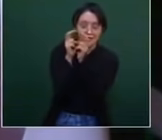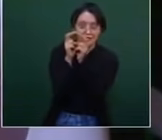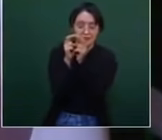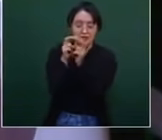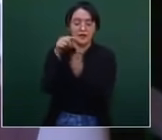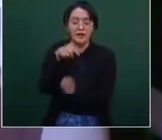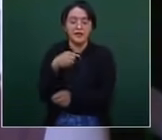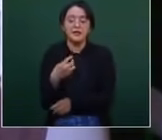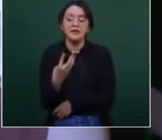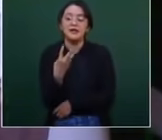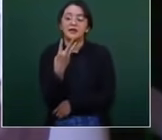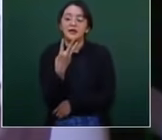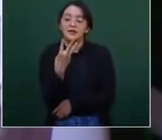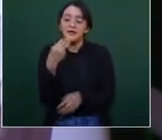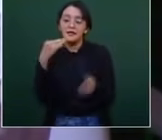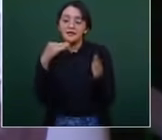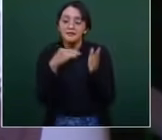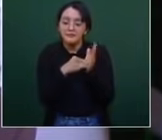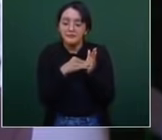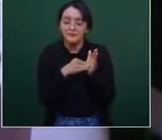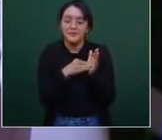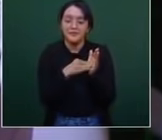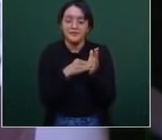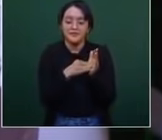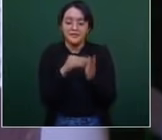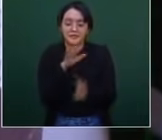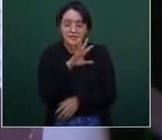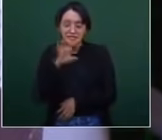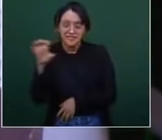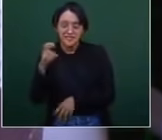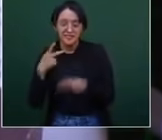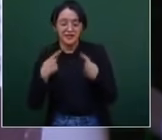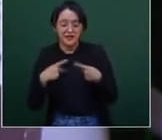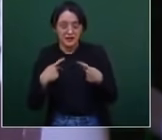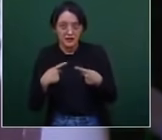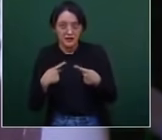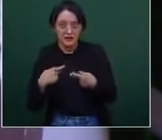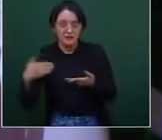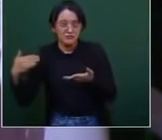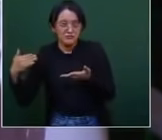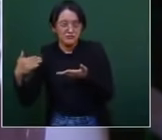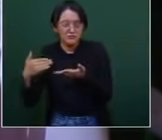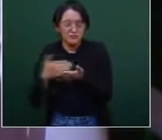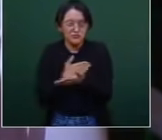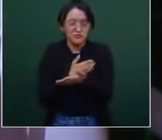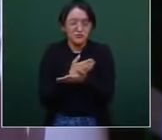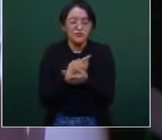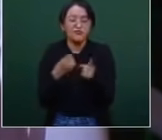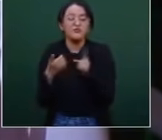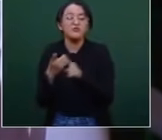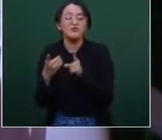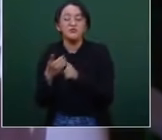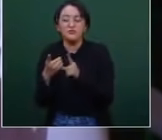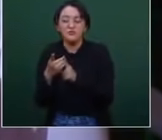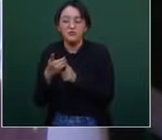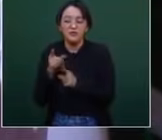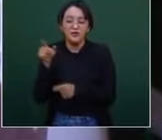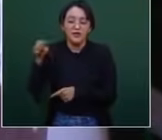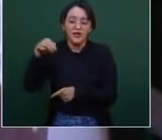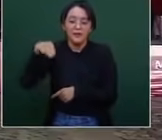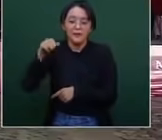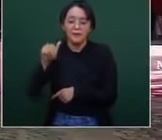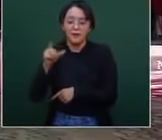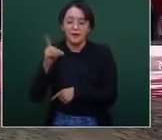de 3.500 invasores enviados por Madrid con la intención de